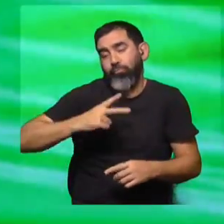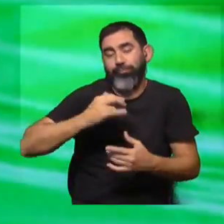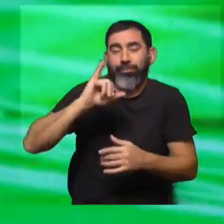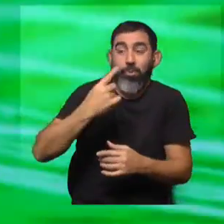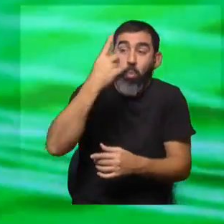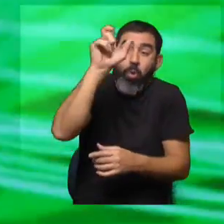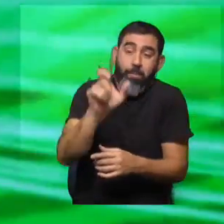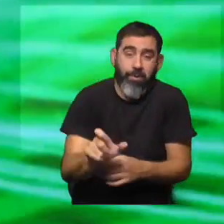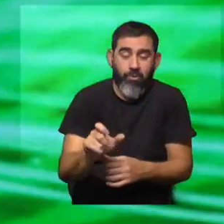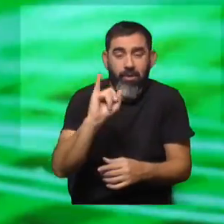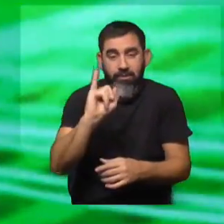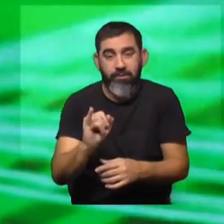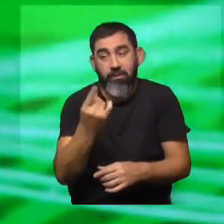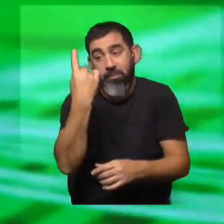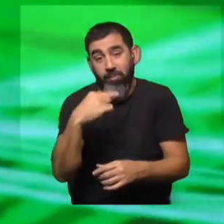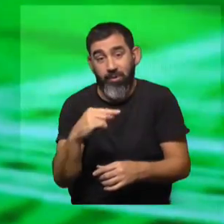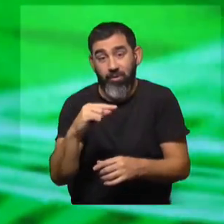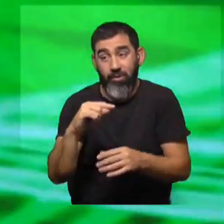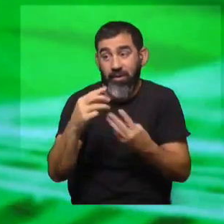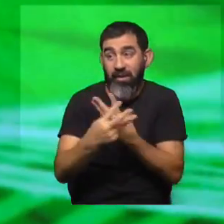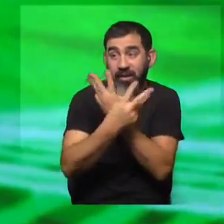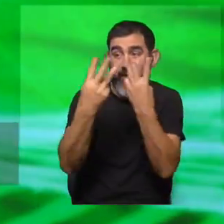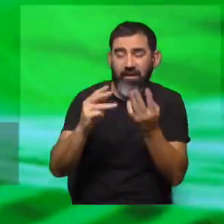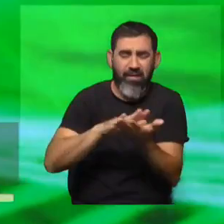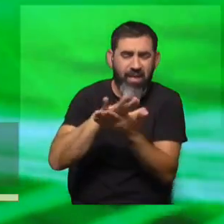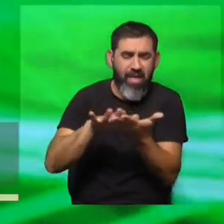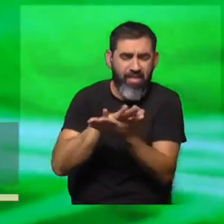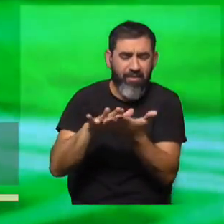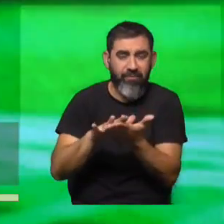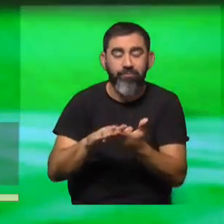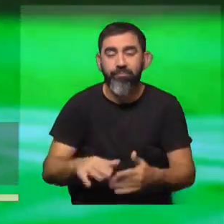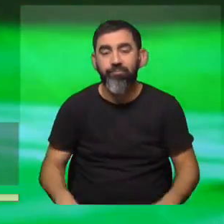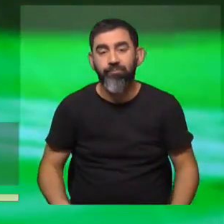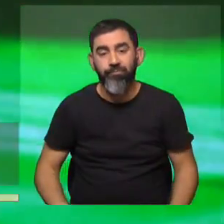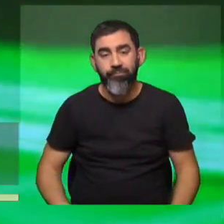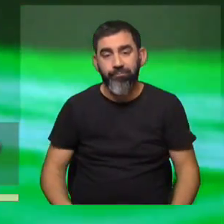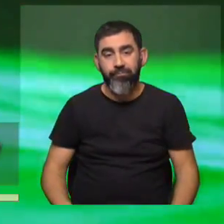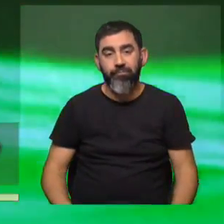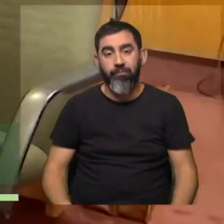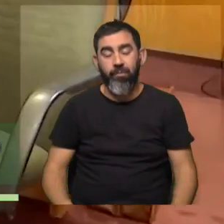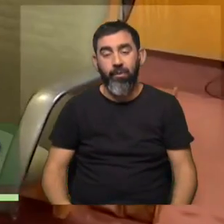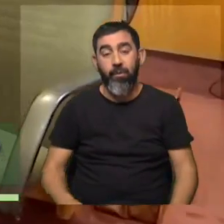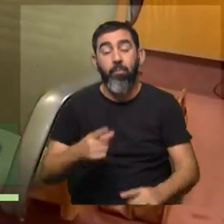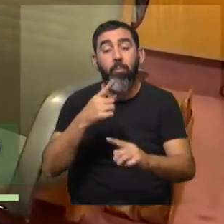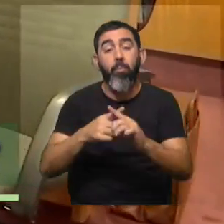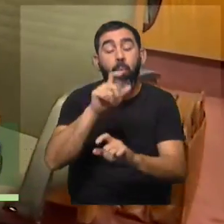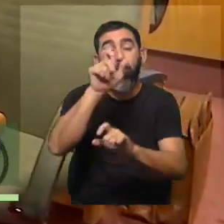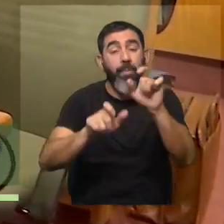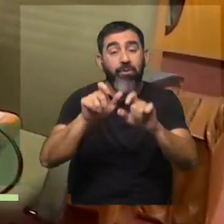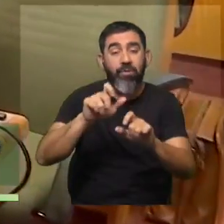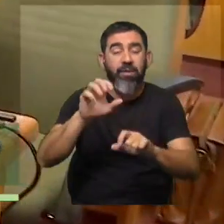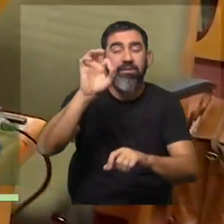escuchando y para mí es una fortuna pero en términos del Estado no es nada y cuando uno lo mira en términos de población